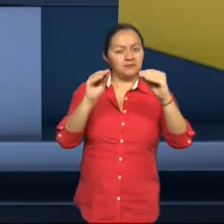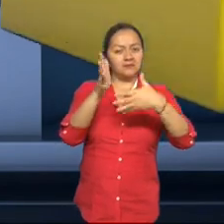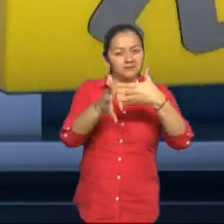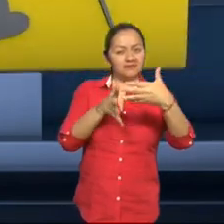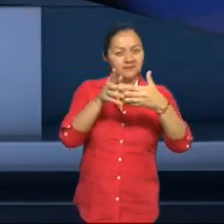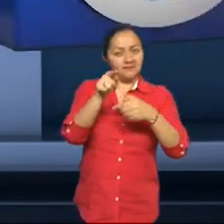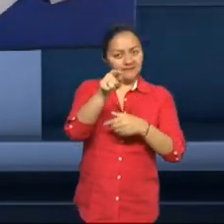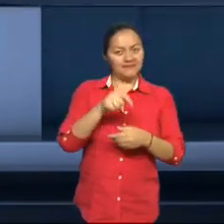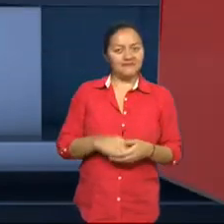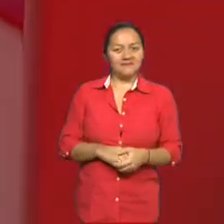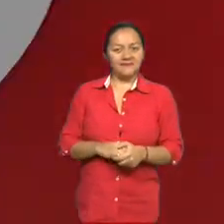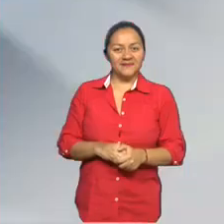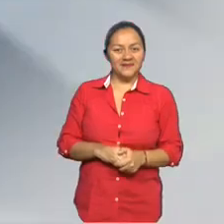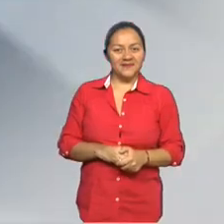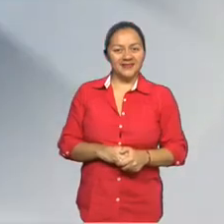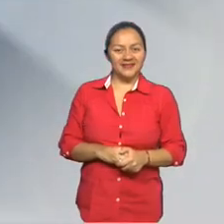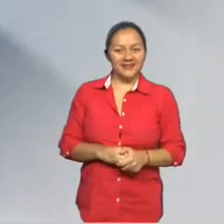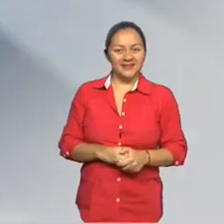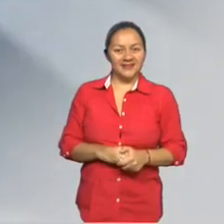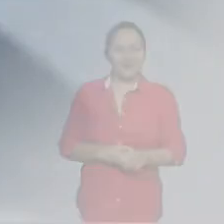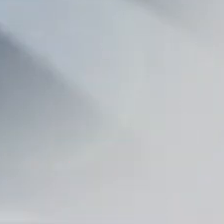semana.